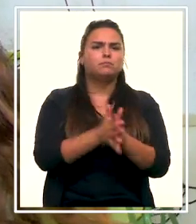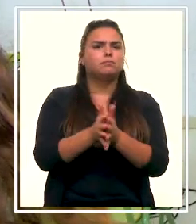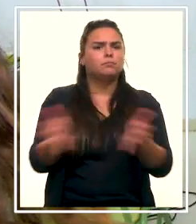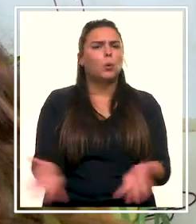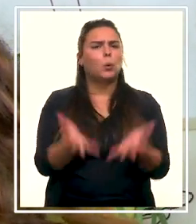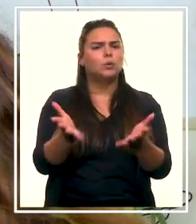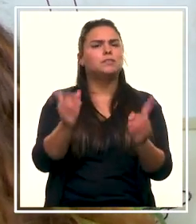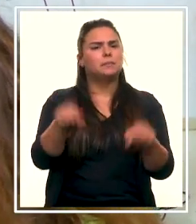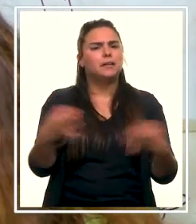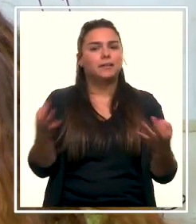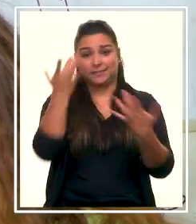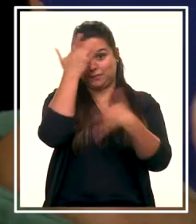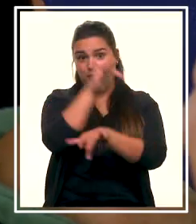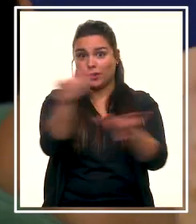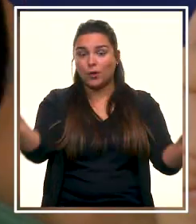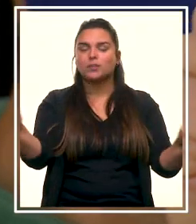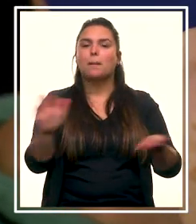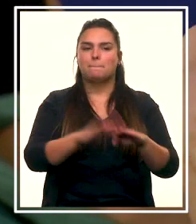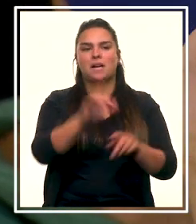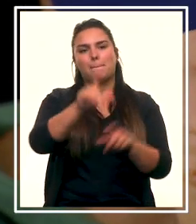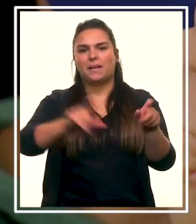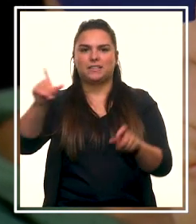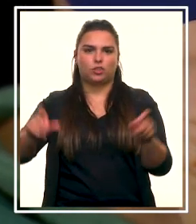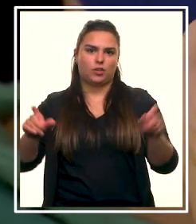y sensibilizamos a la población